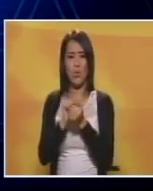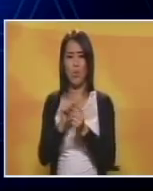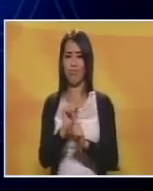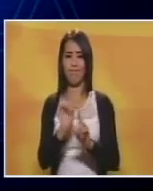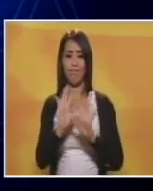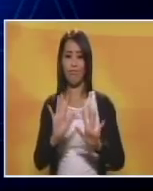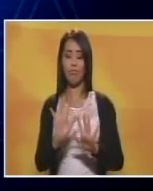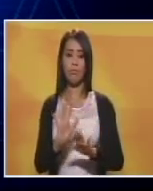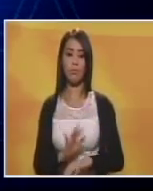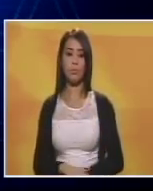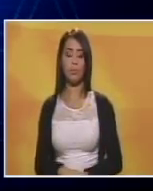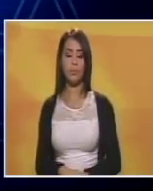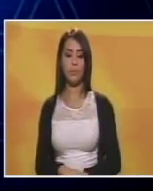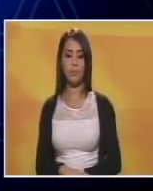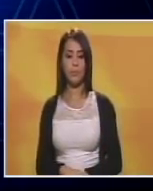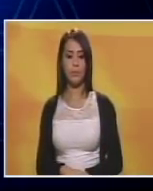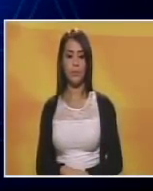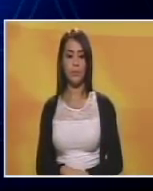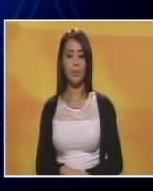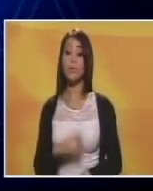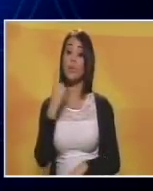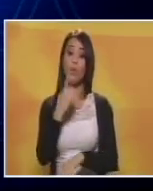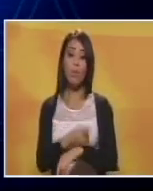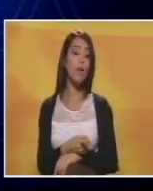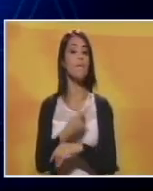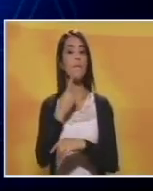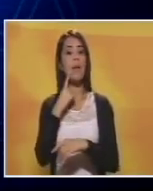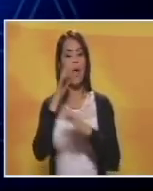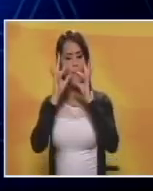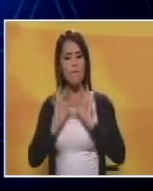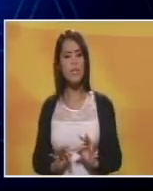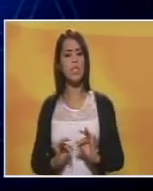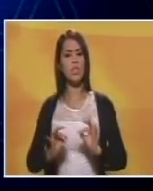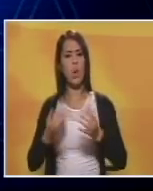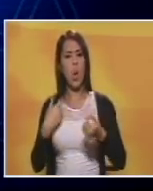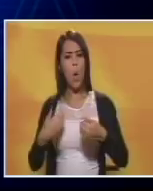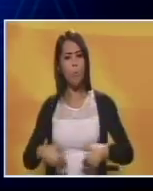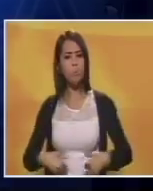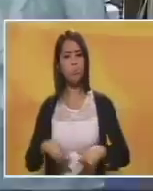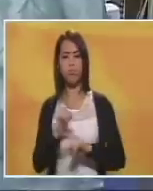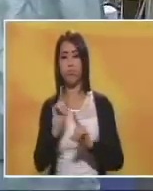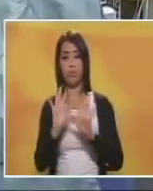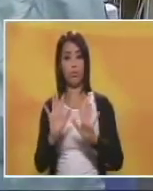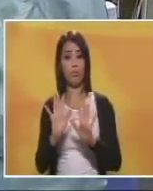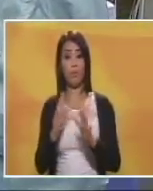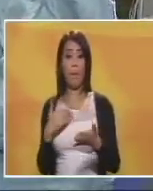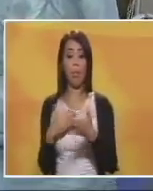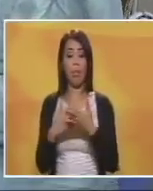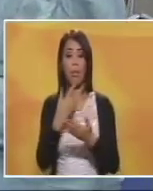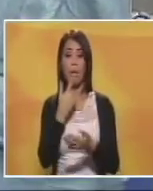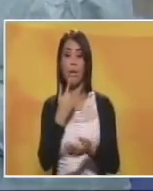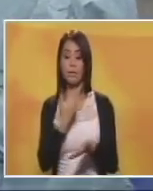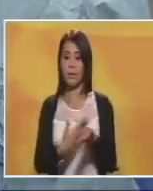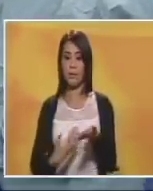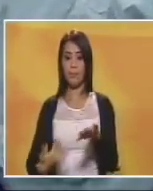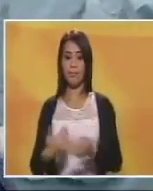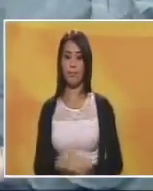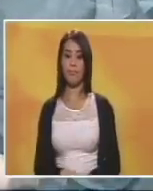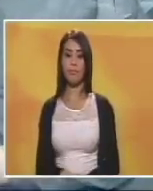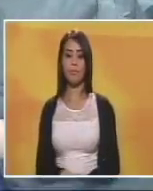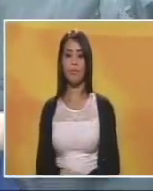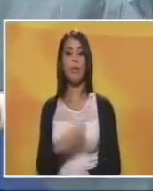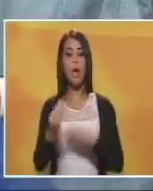o los puntos antes de tiempo. No debemos hacer esfuerzos físicos para así evitar sangramiento. Una vez realizada